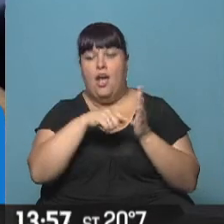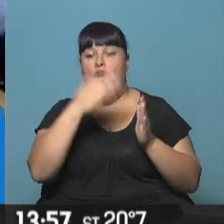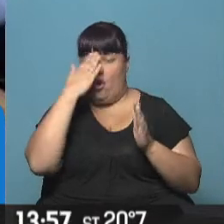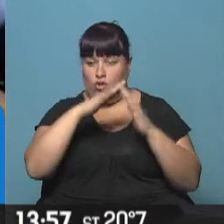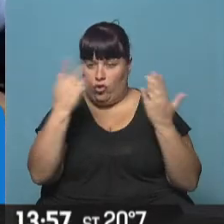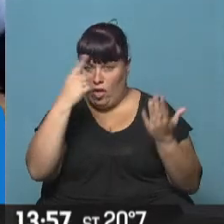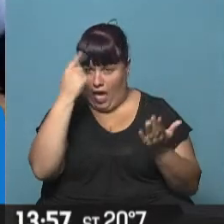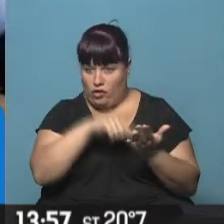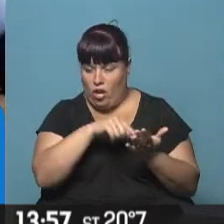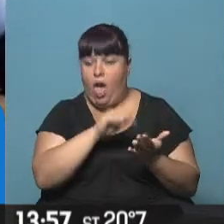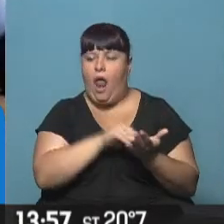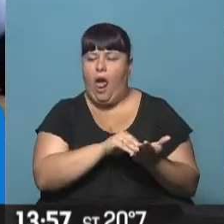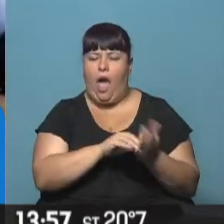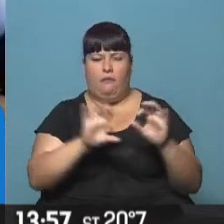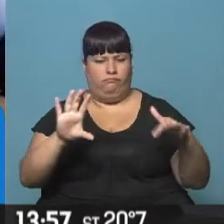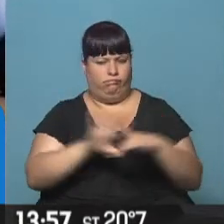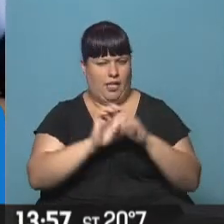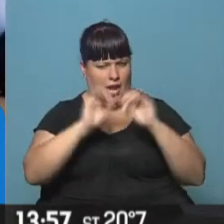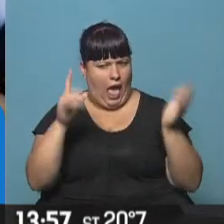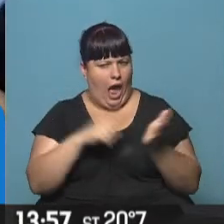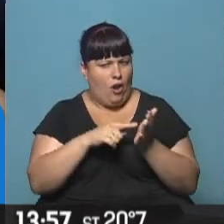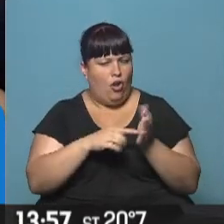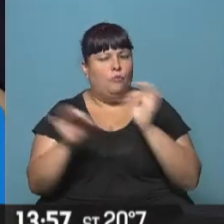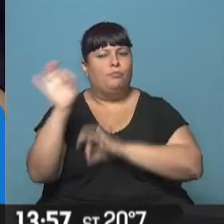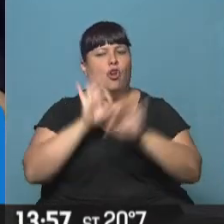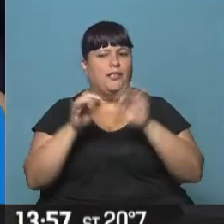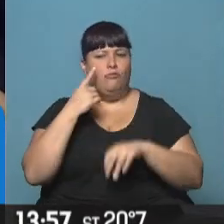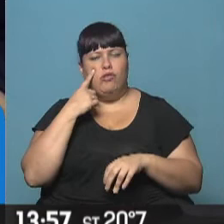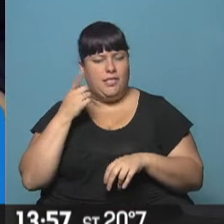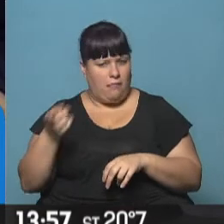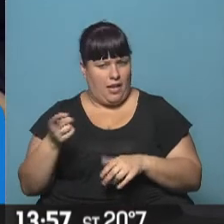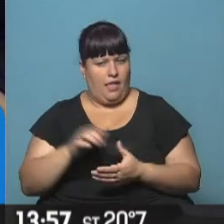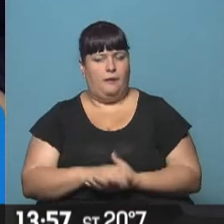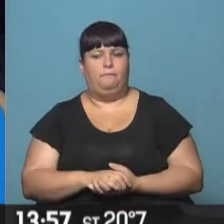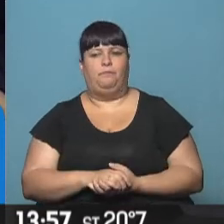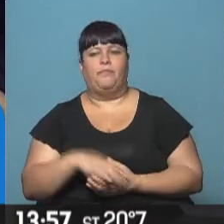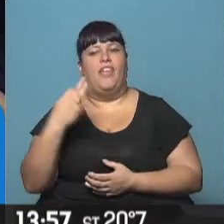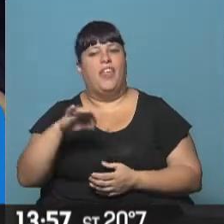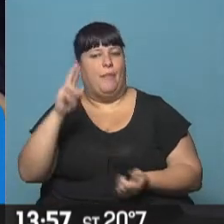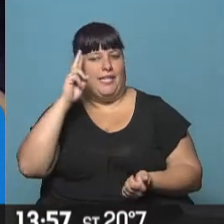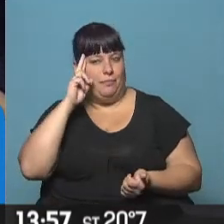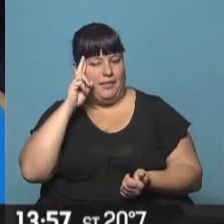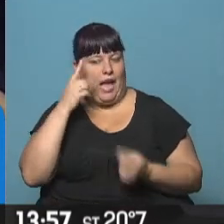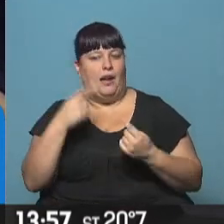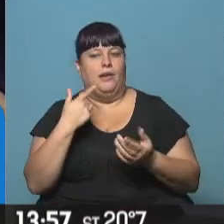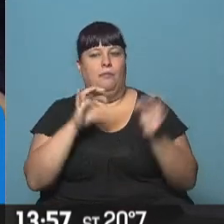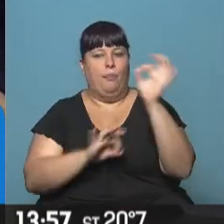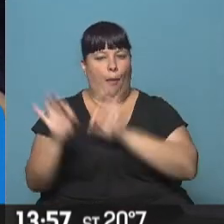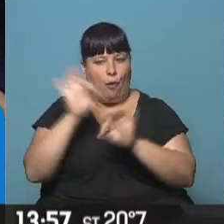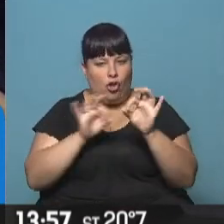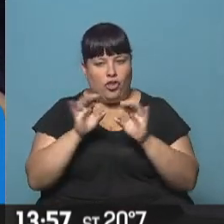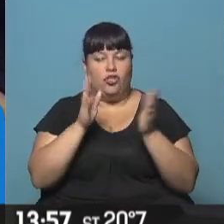Constitución Nacional establece muy taxativamente que las tasas municipales deben respetar el principio de proporcionalidad